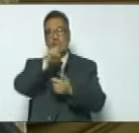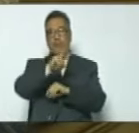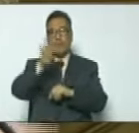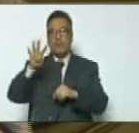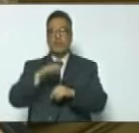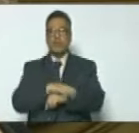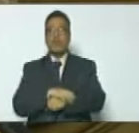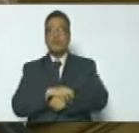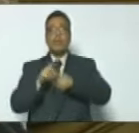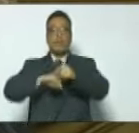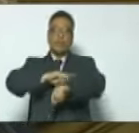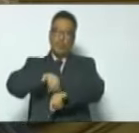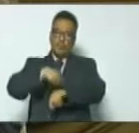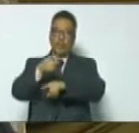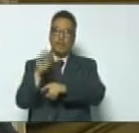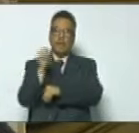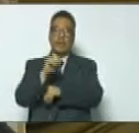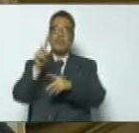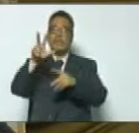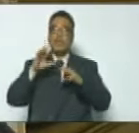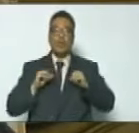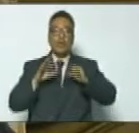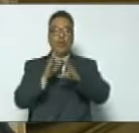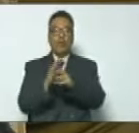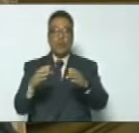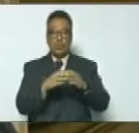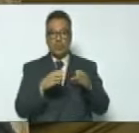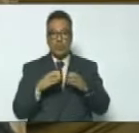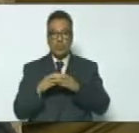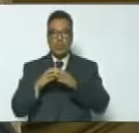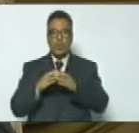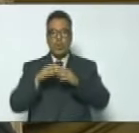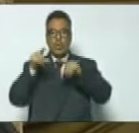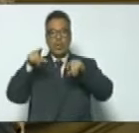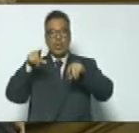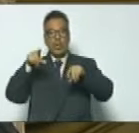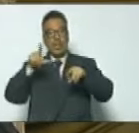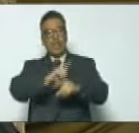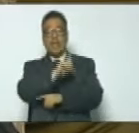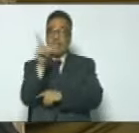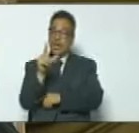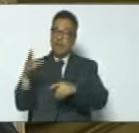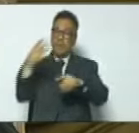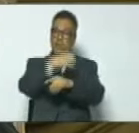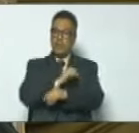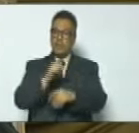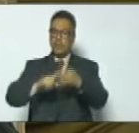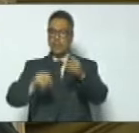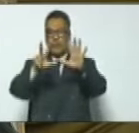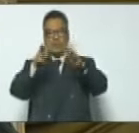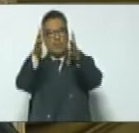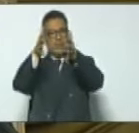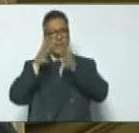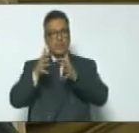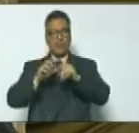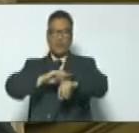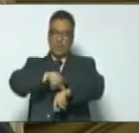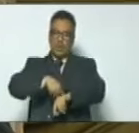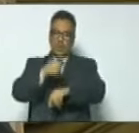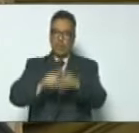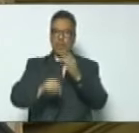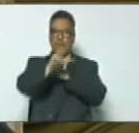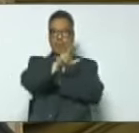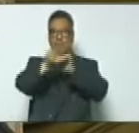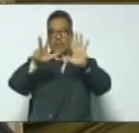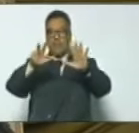2023-2024, luego de vencer en 5 juegos al equipo Cardenales de Lara, conquistando su octavo título después de